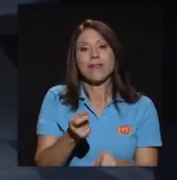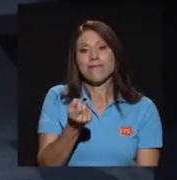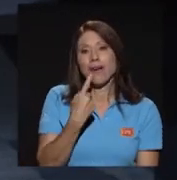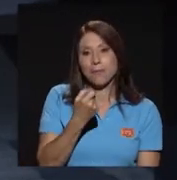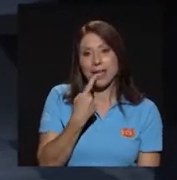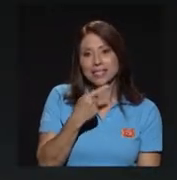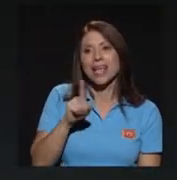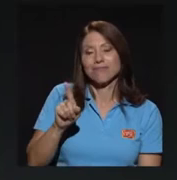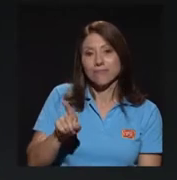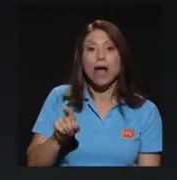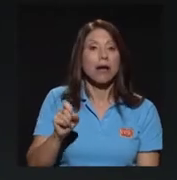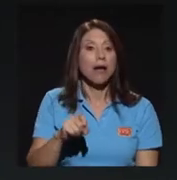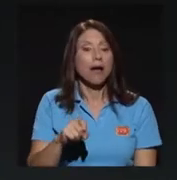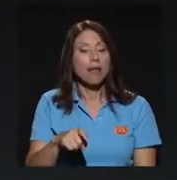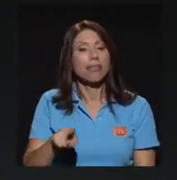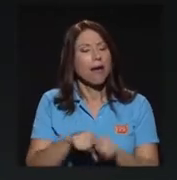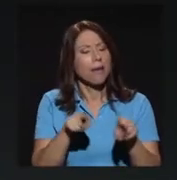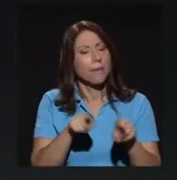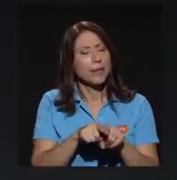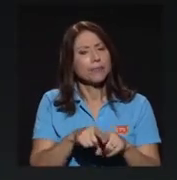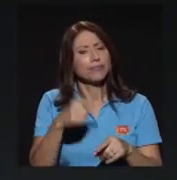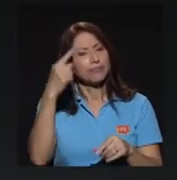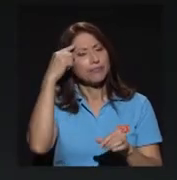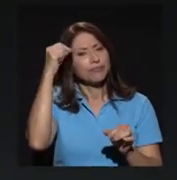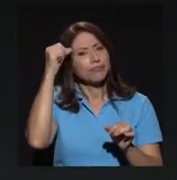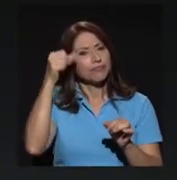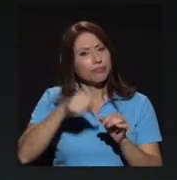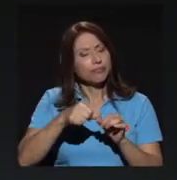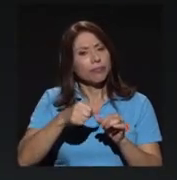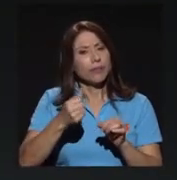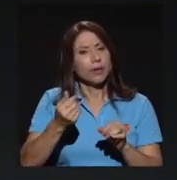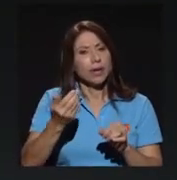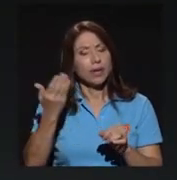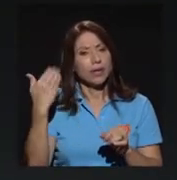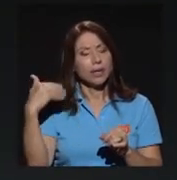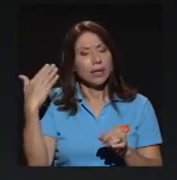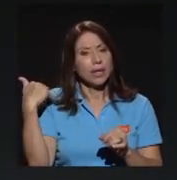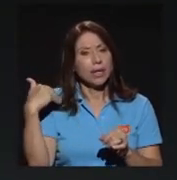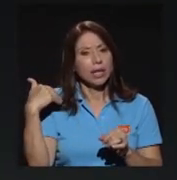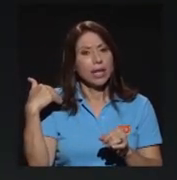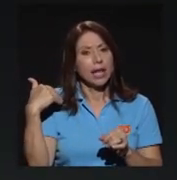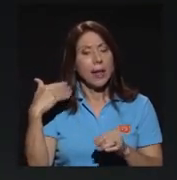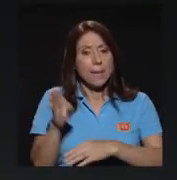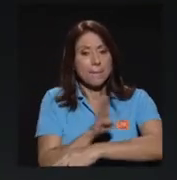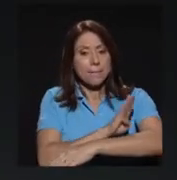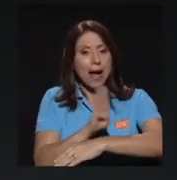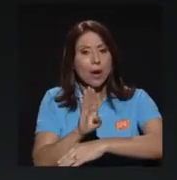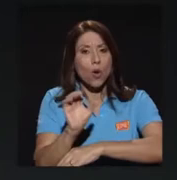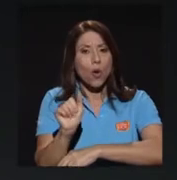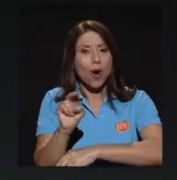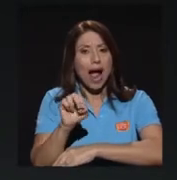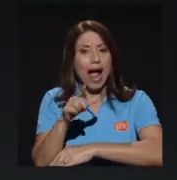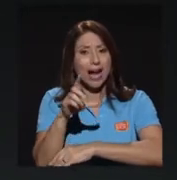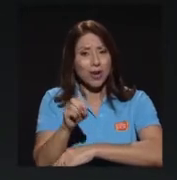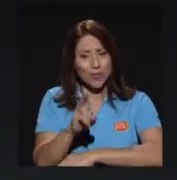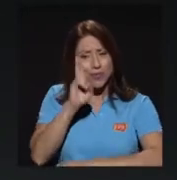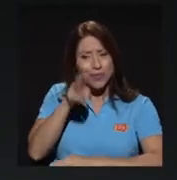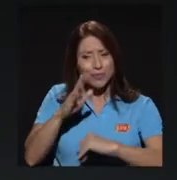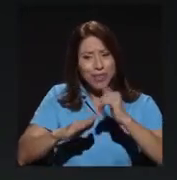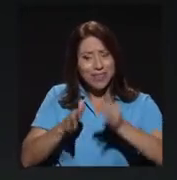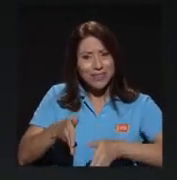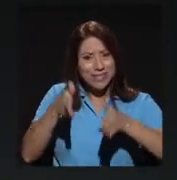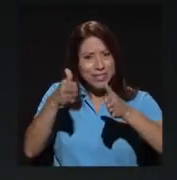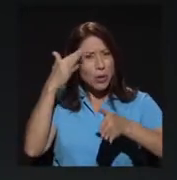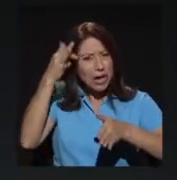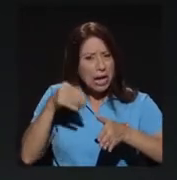si mi memoria no me engaña donde estuvo el difunto banco anglo costarricense creo que había otras